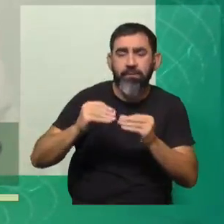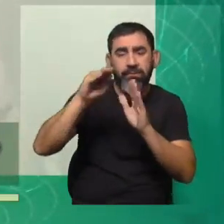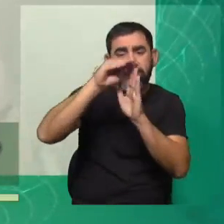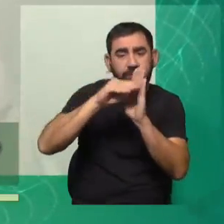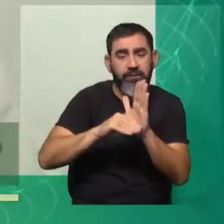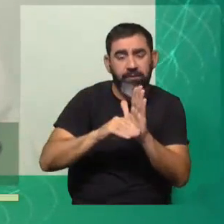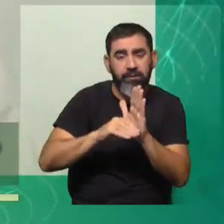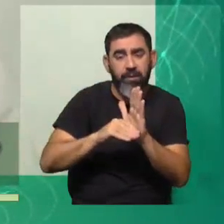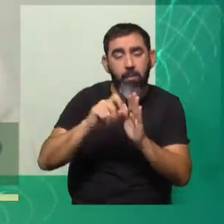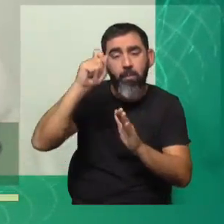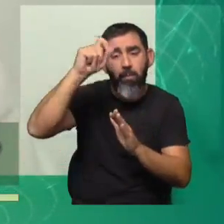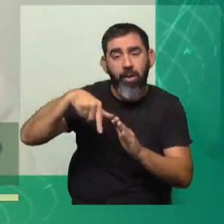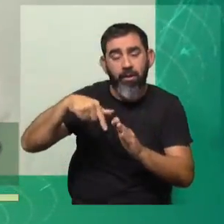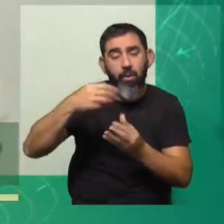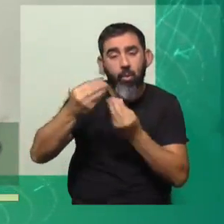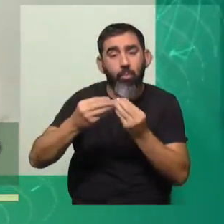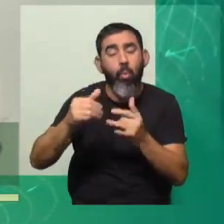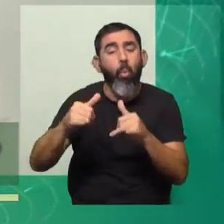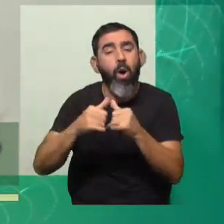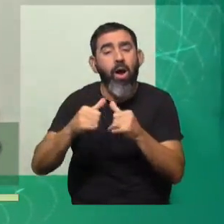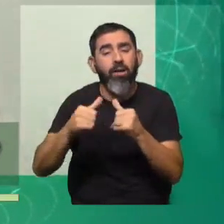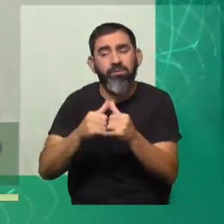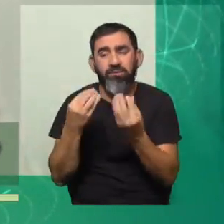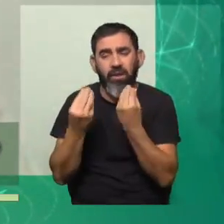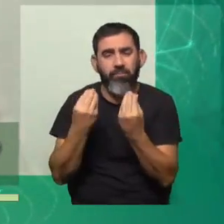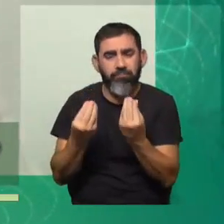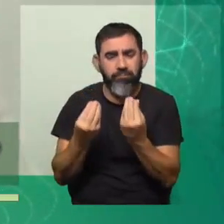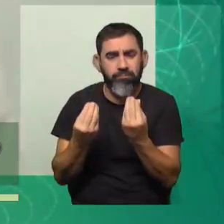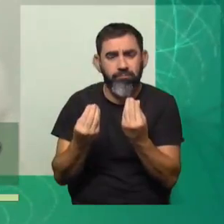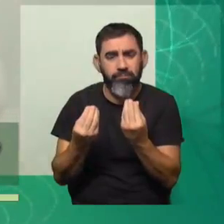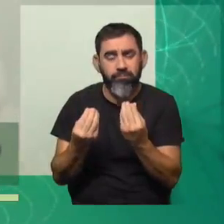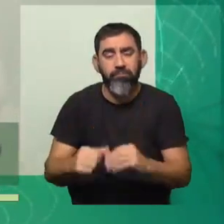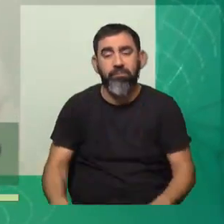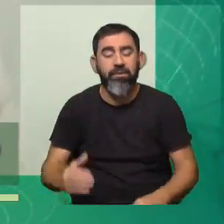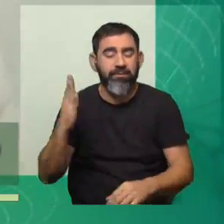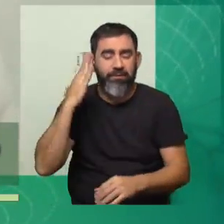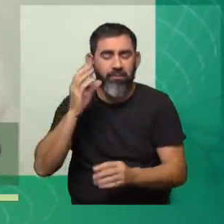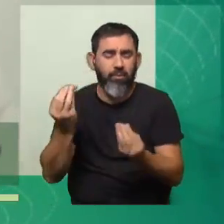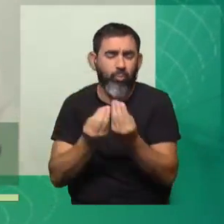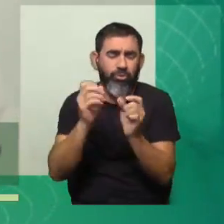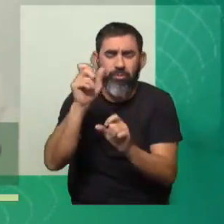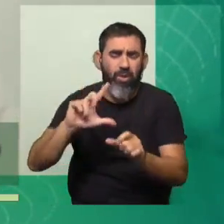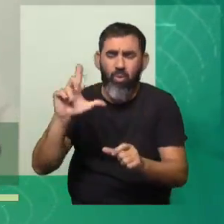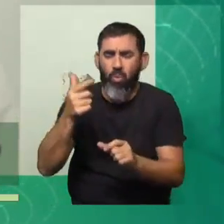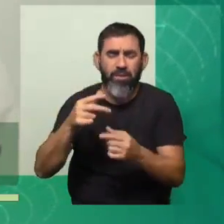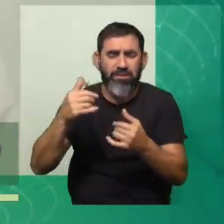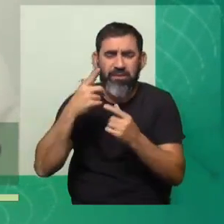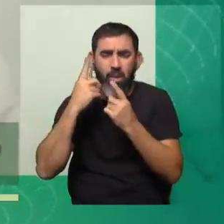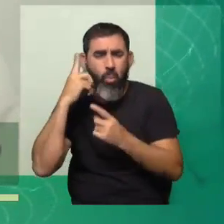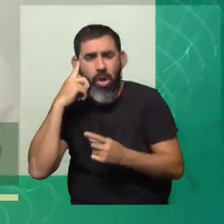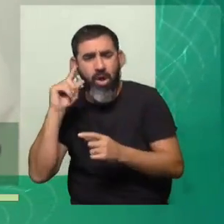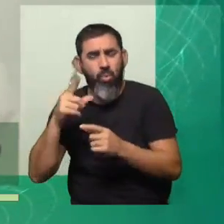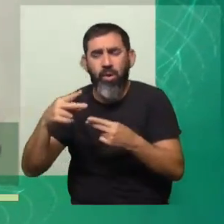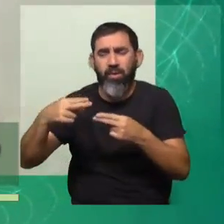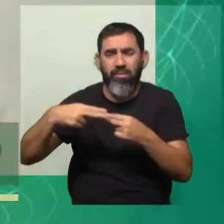en el plan Perdón es vía WhatsApp y Nosotros sabemos que hay muchas personas que no tienen celular ni